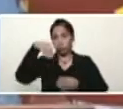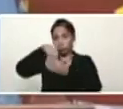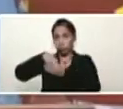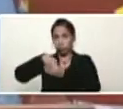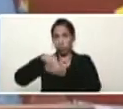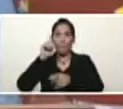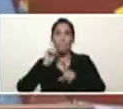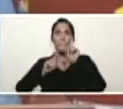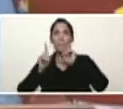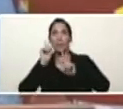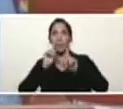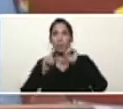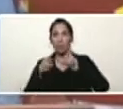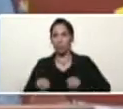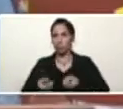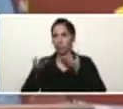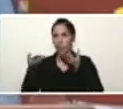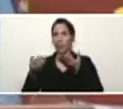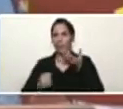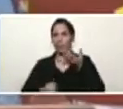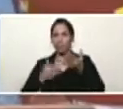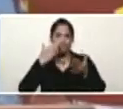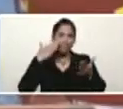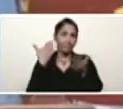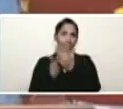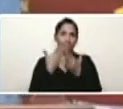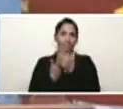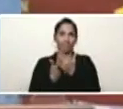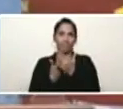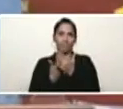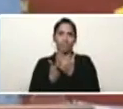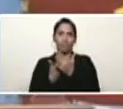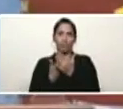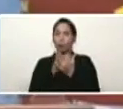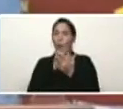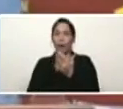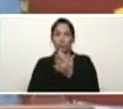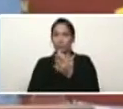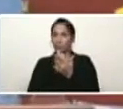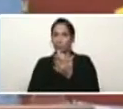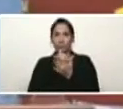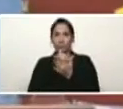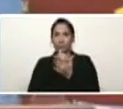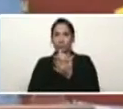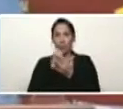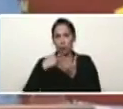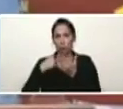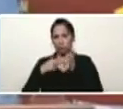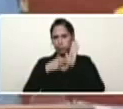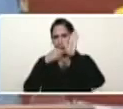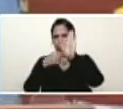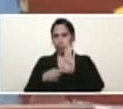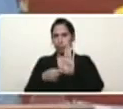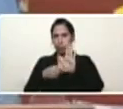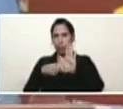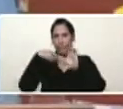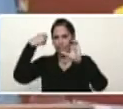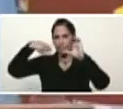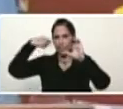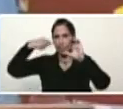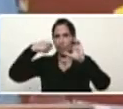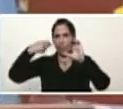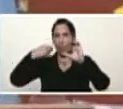mentira y darle algún sustento, no, mienten. Yo voy a presentar un video. Pido